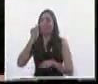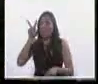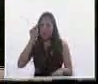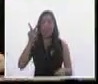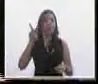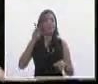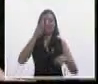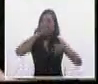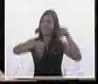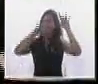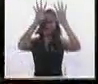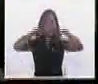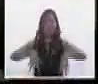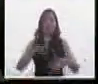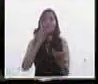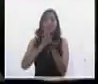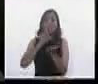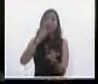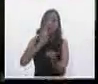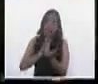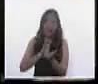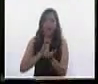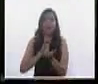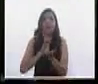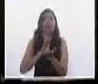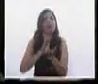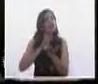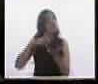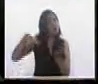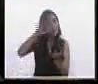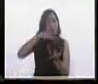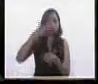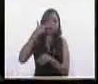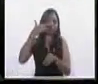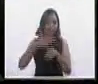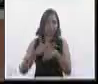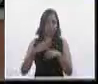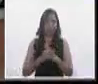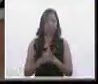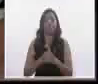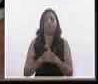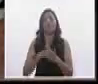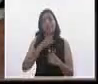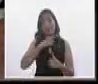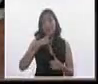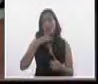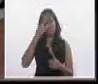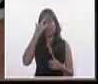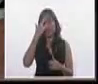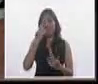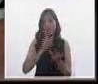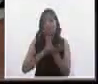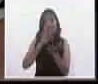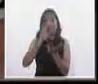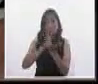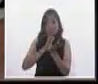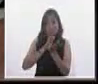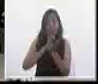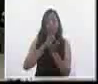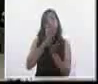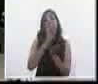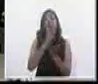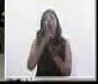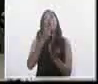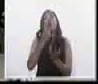derribarlas porque la discapacidad es algo que nos implica a todos y que hay que recordar la discapacidad no es solamente de aquel que